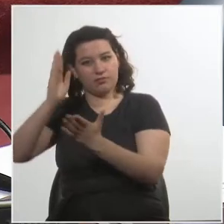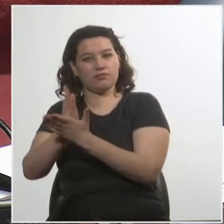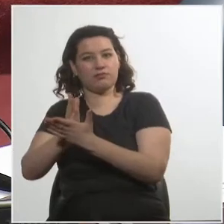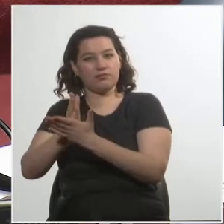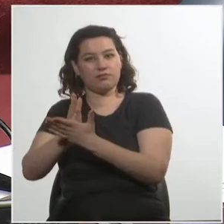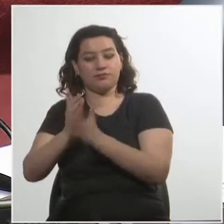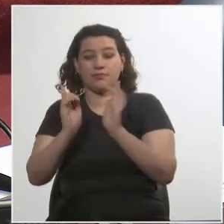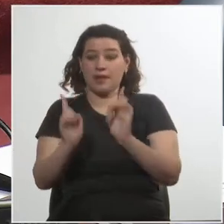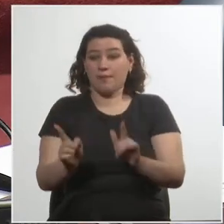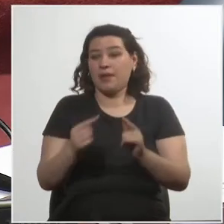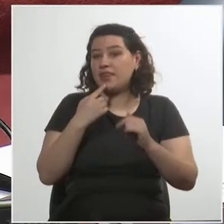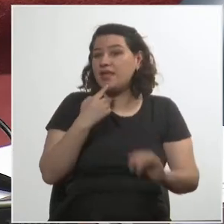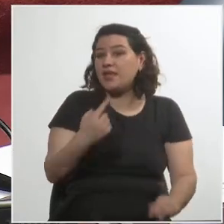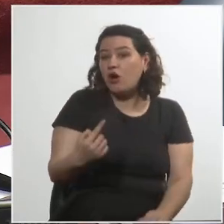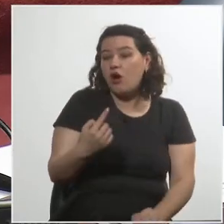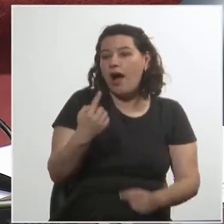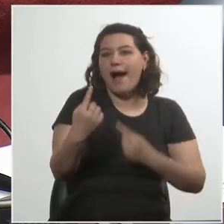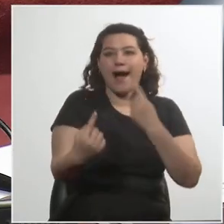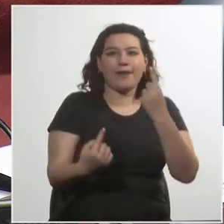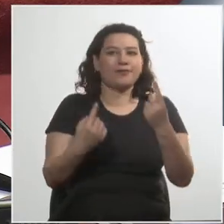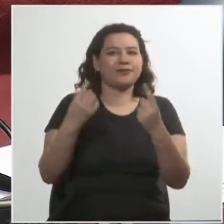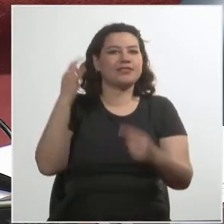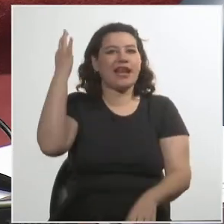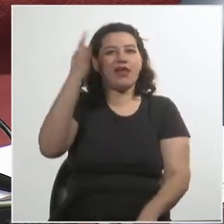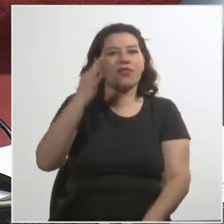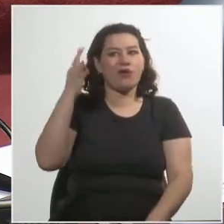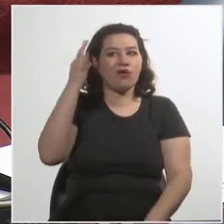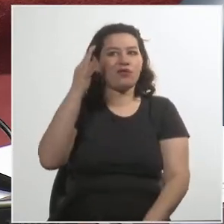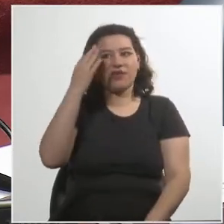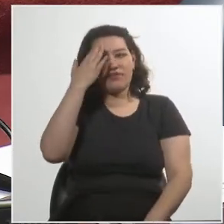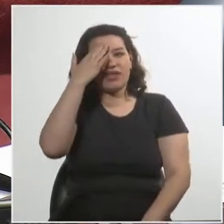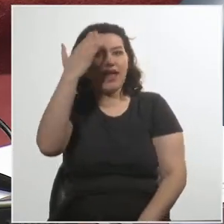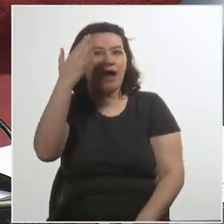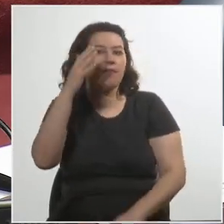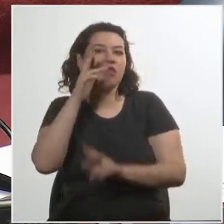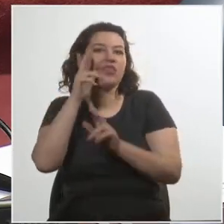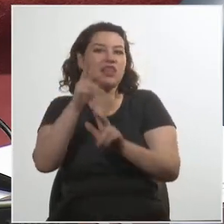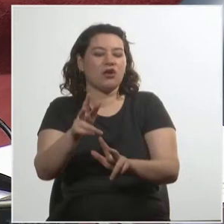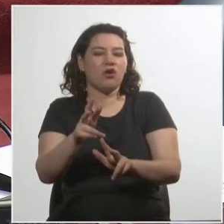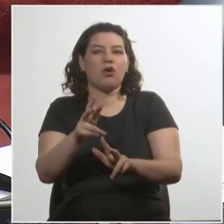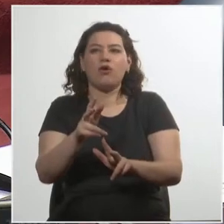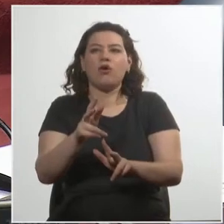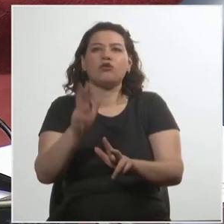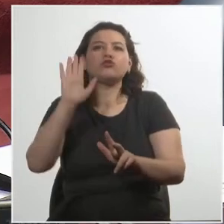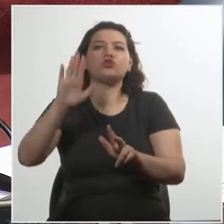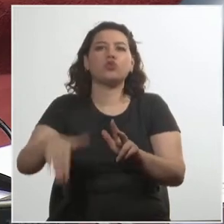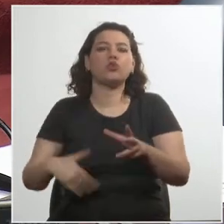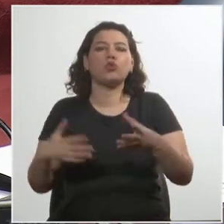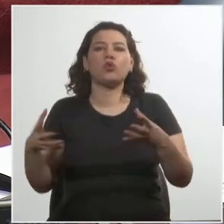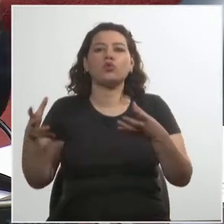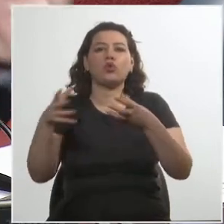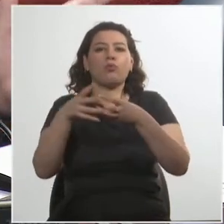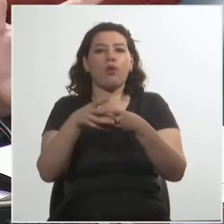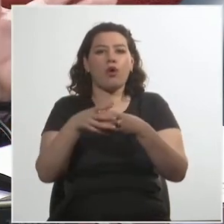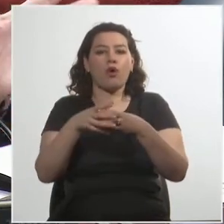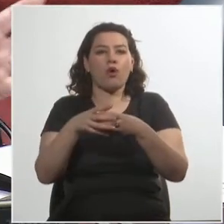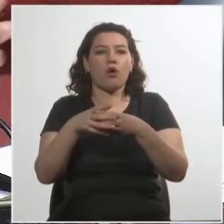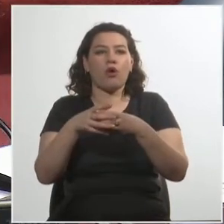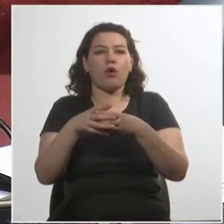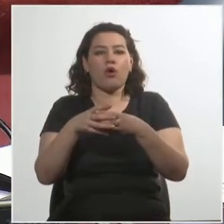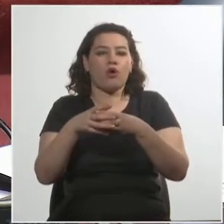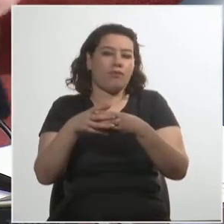se decía También acá por parte de algún legislador de la oposición refiere a grupos En todo caso